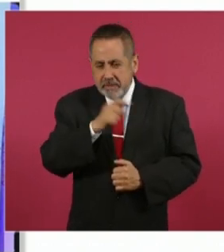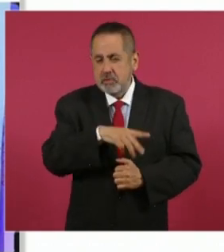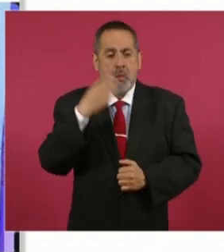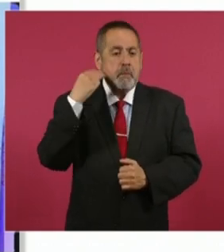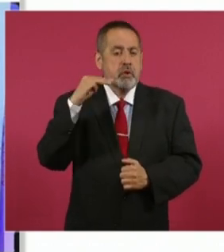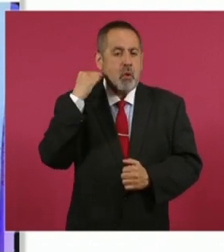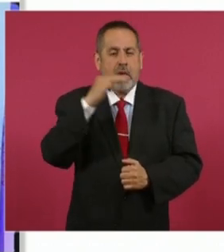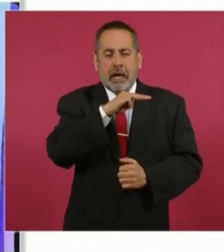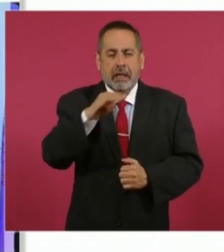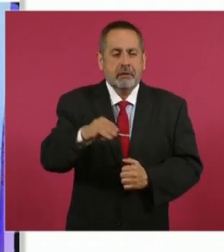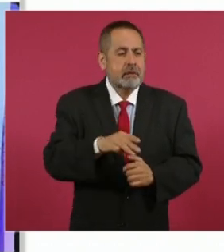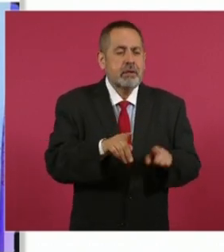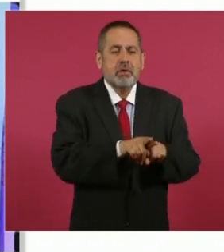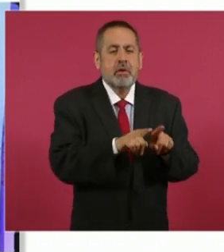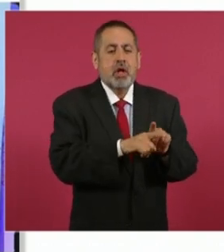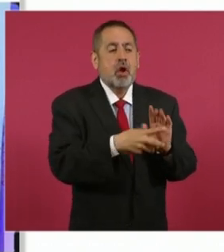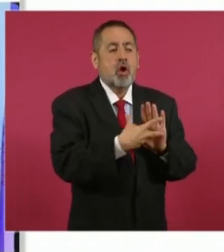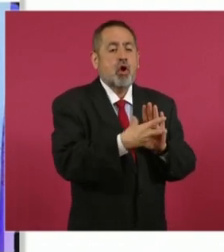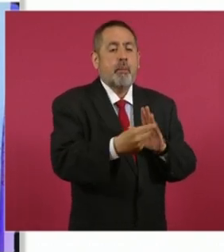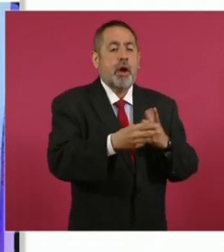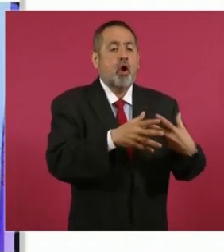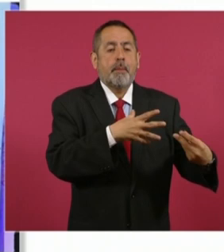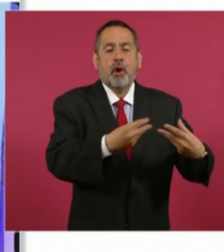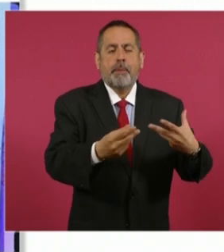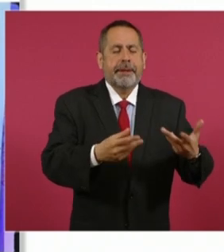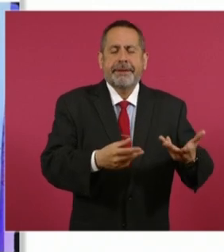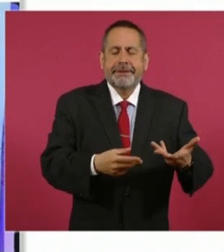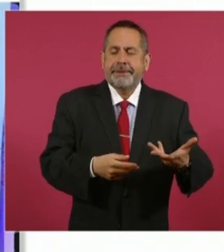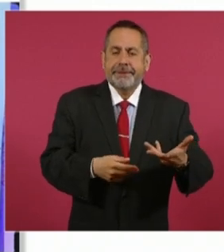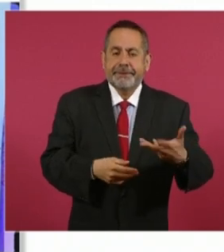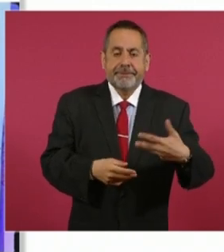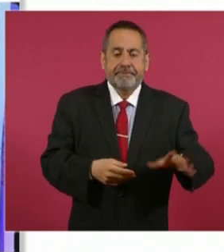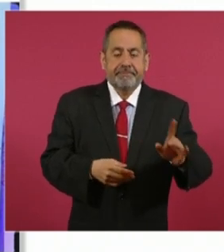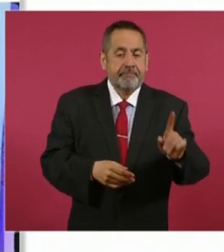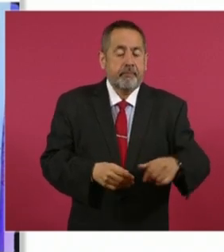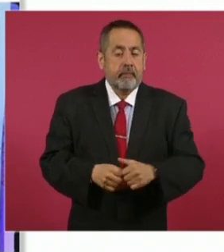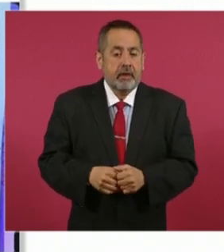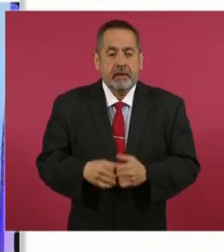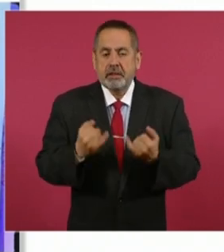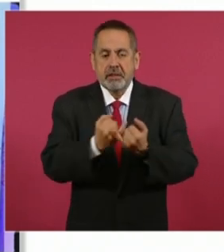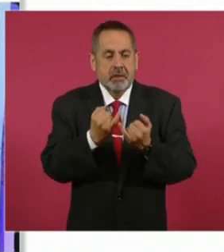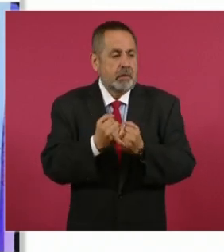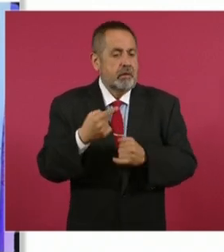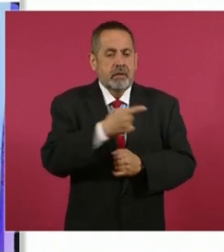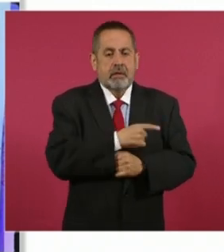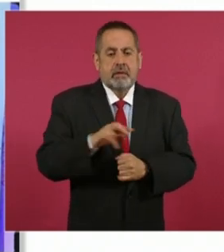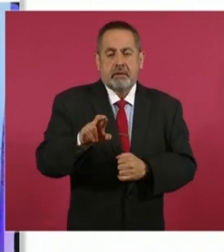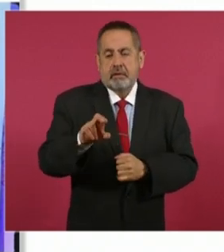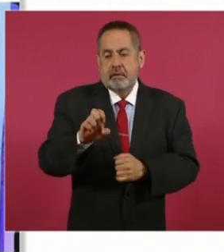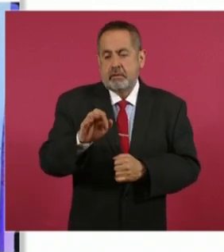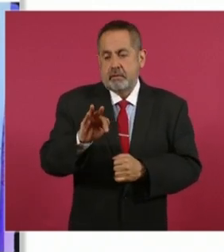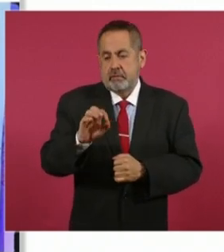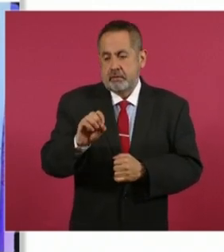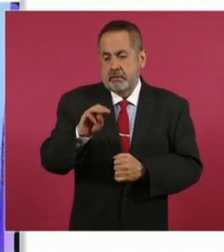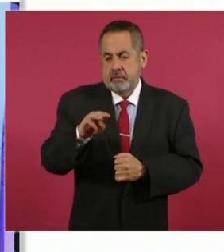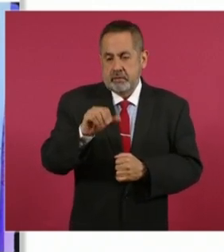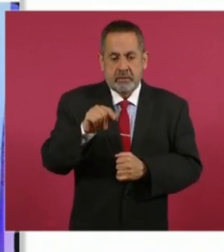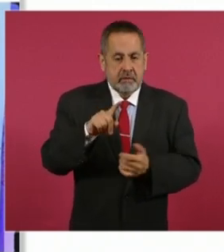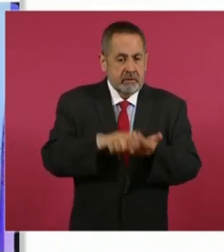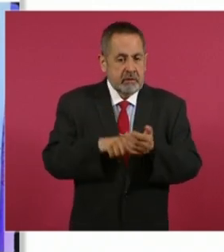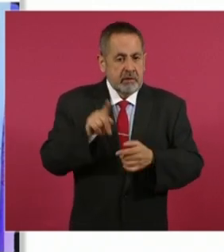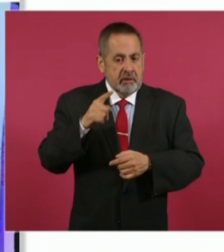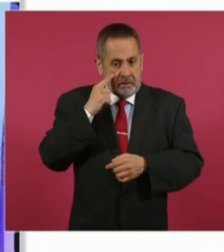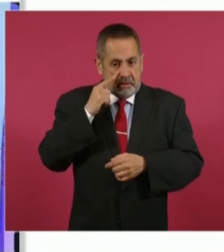Como digo, se andan copiando la tarea. Esta nota igual a la de reforma. Pero en